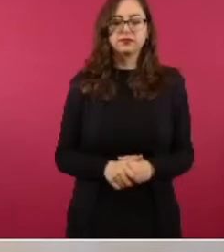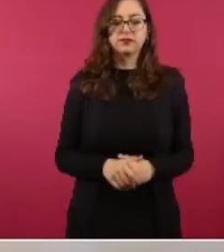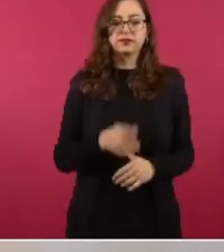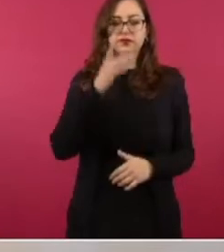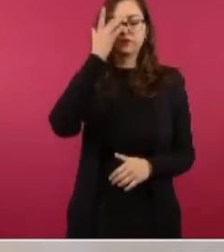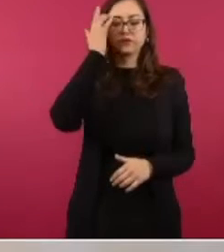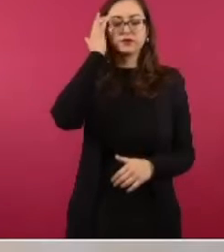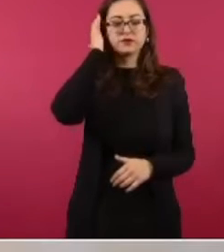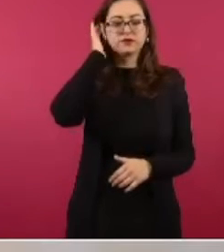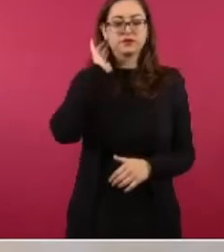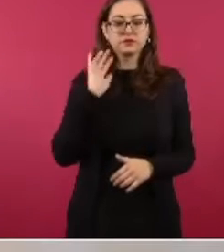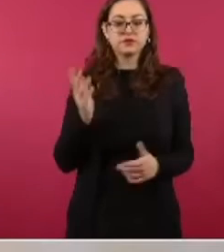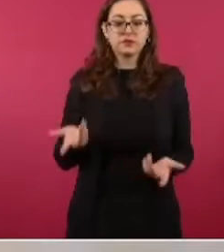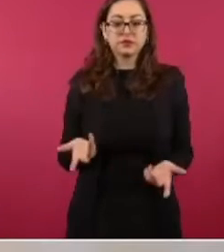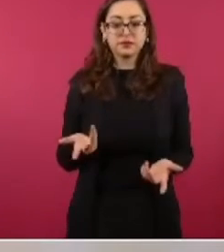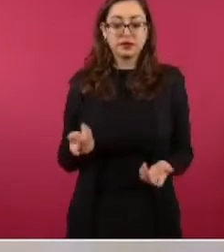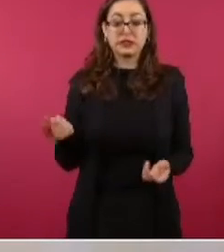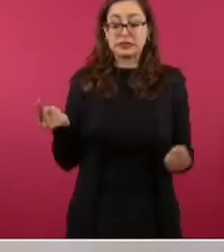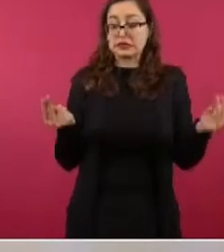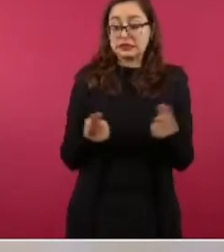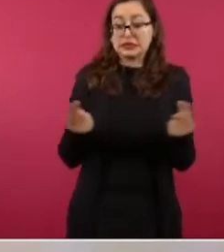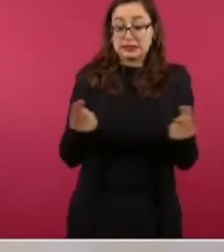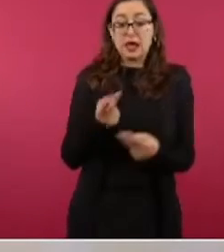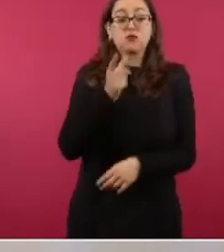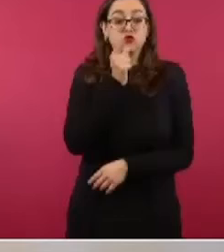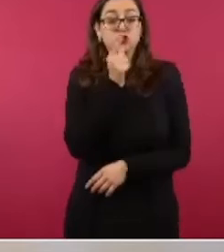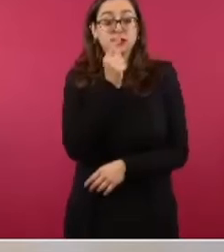Porque lo que había antes